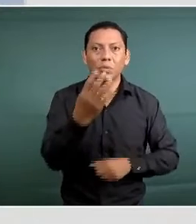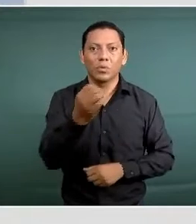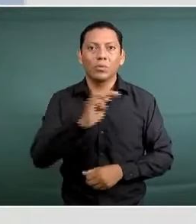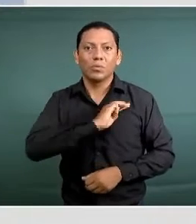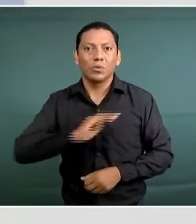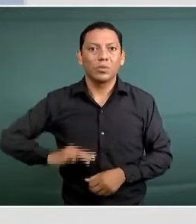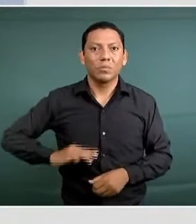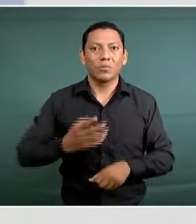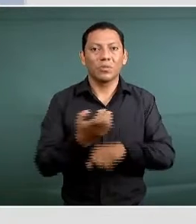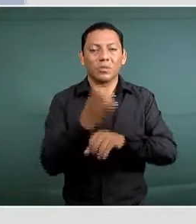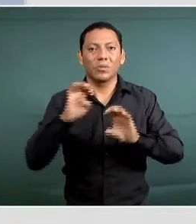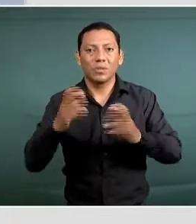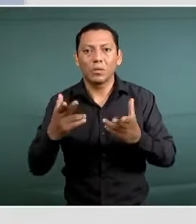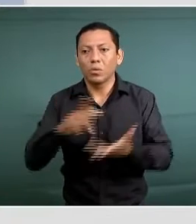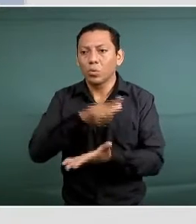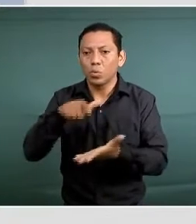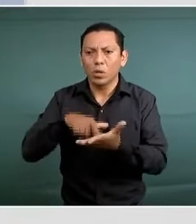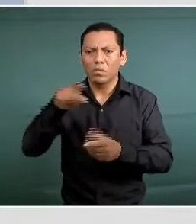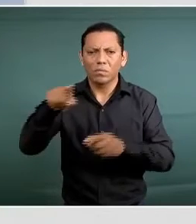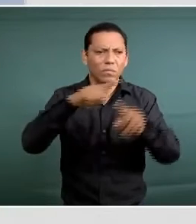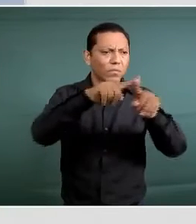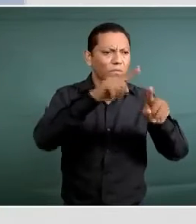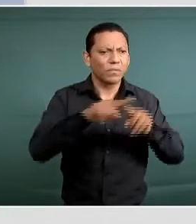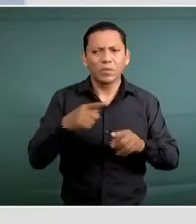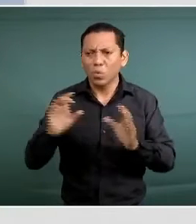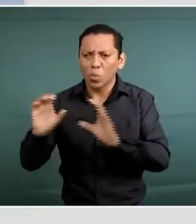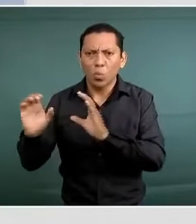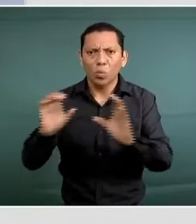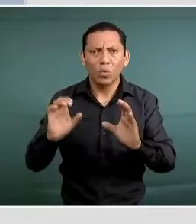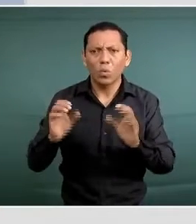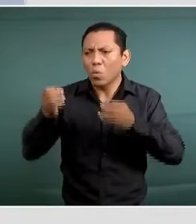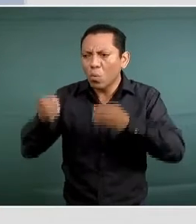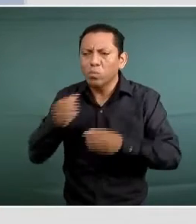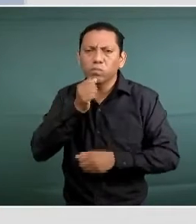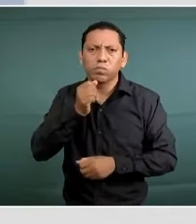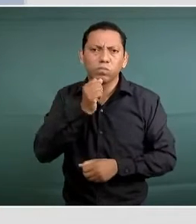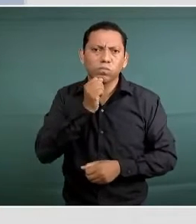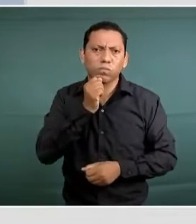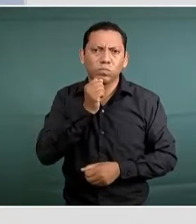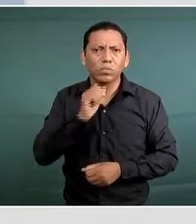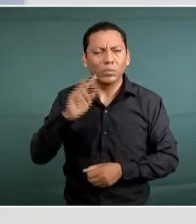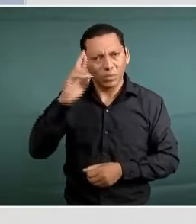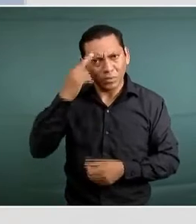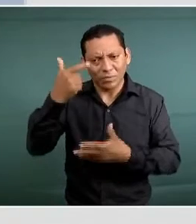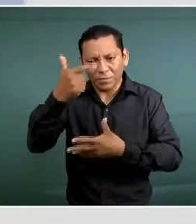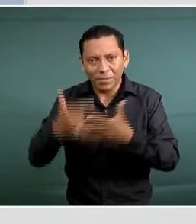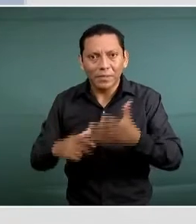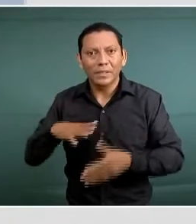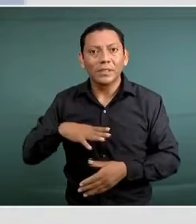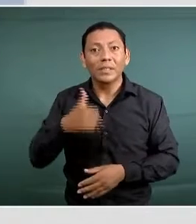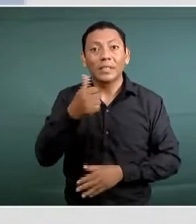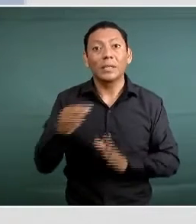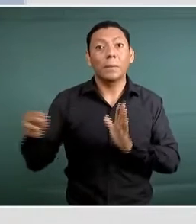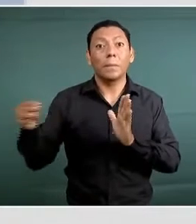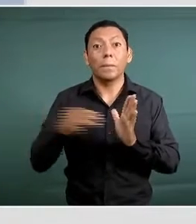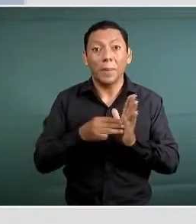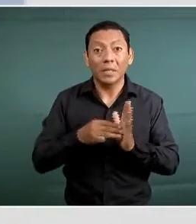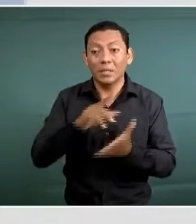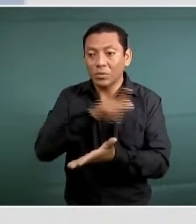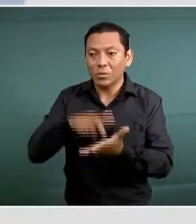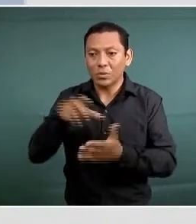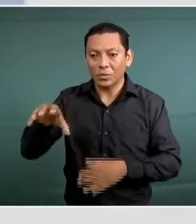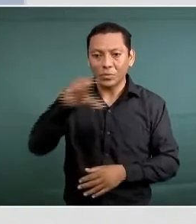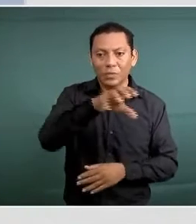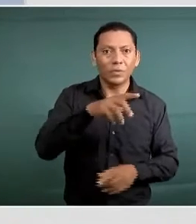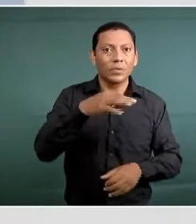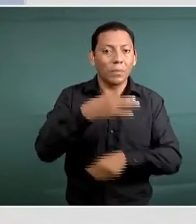de cinco estados, refugios disponibles sin ocupar. Recordar que tenemos un inventario en esta región del país de seis mil albergues